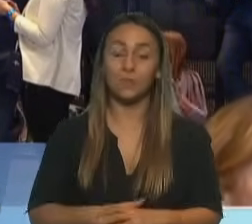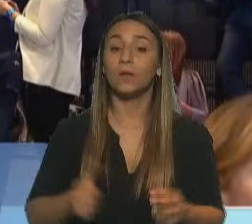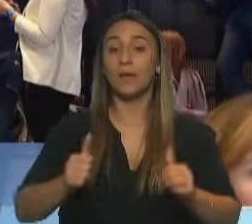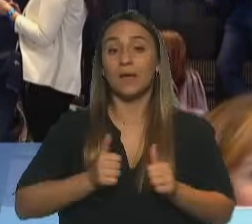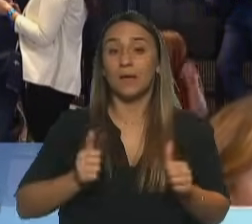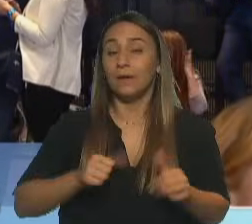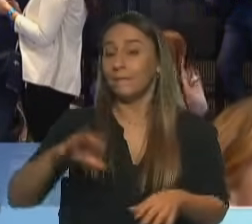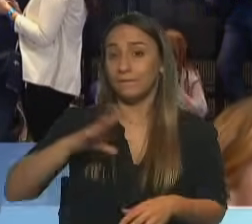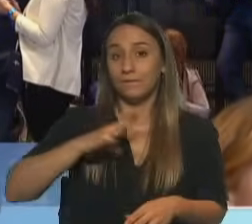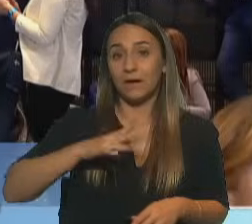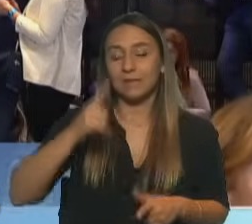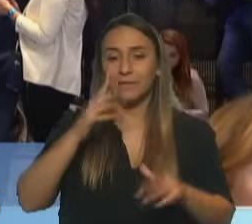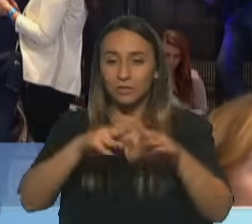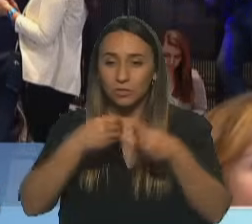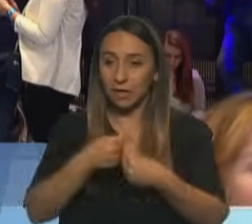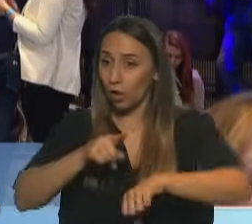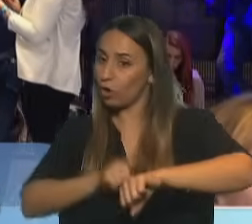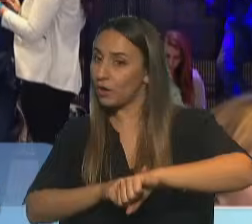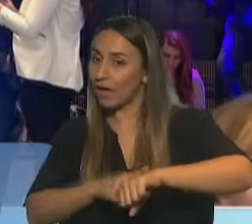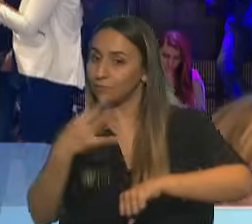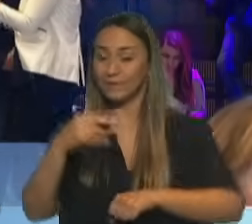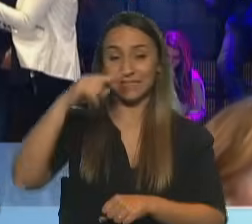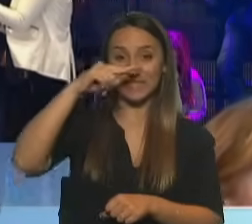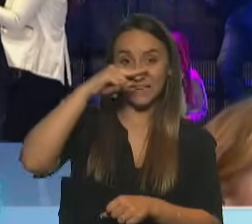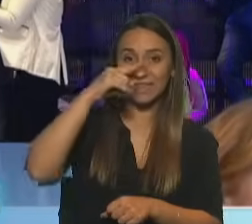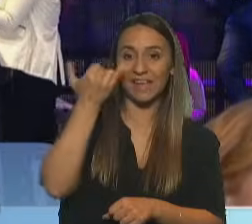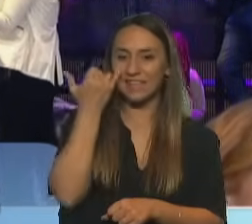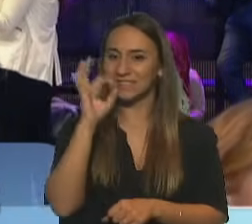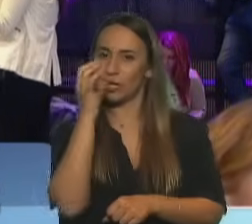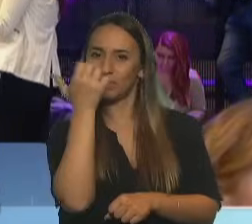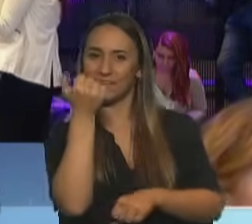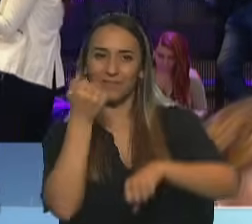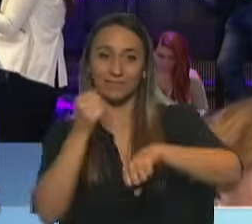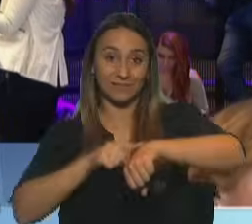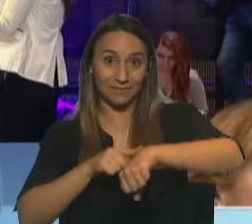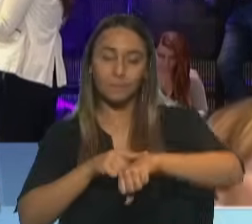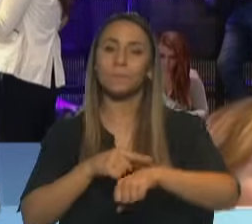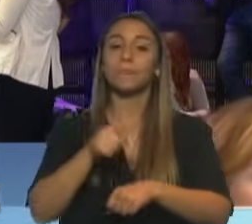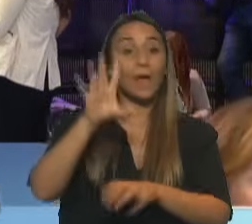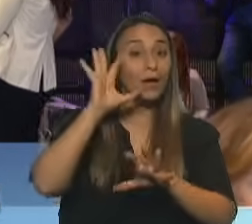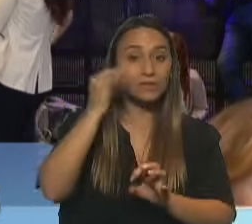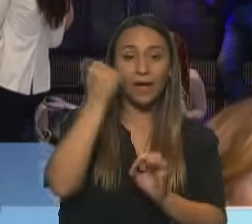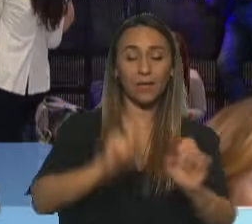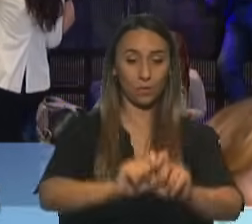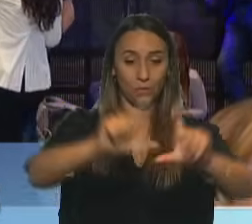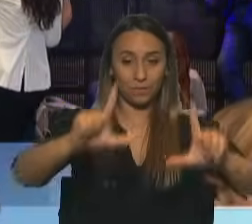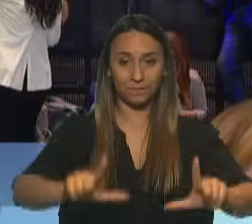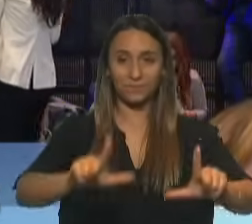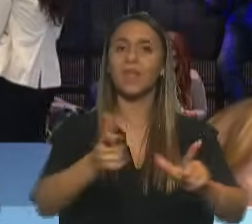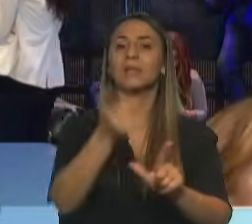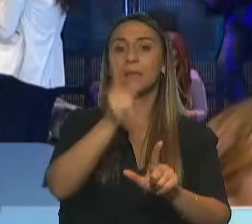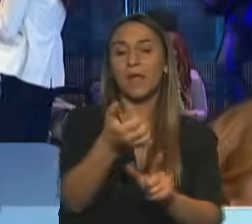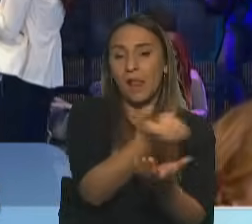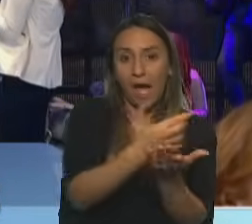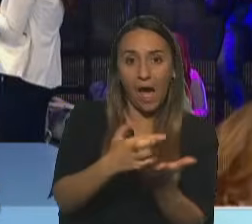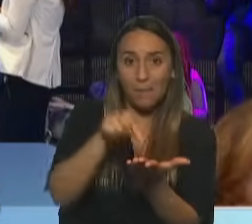falta todavía para saberlo, 19 horas 6 minutos. Recuerden que está la página y la aplicación resultados.gov.ar en donde Claro. ahí se va